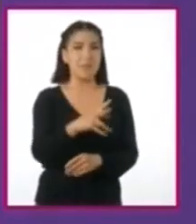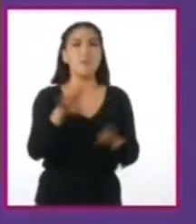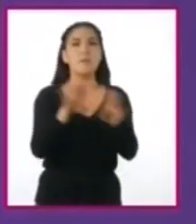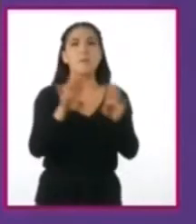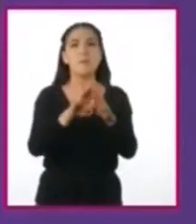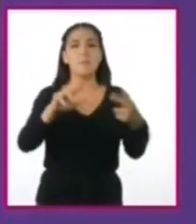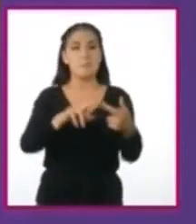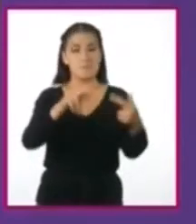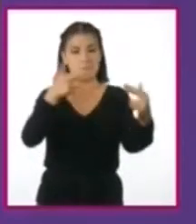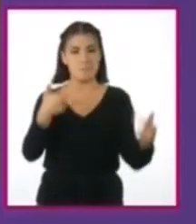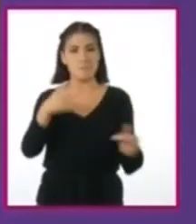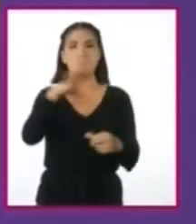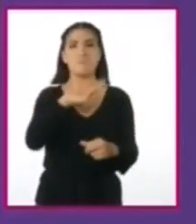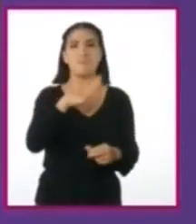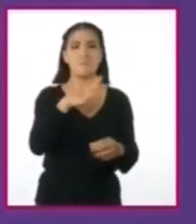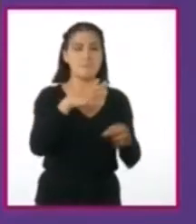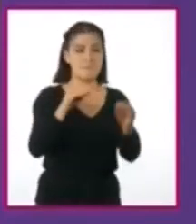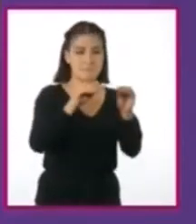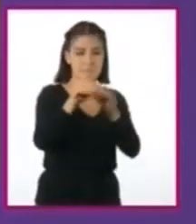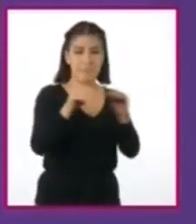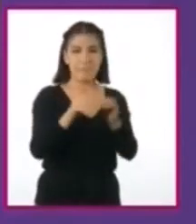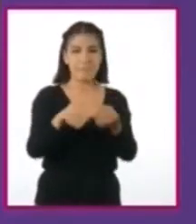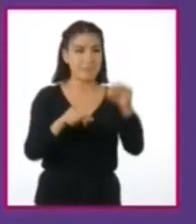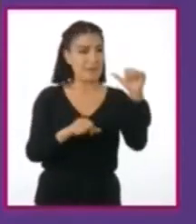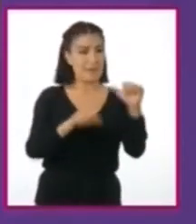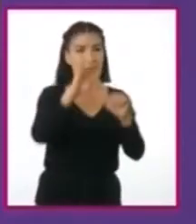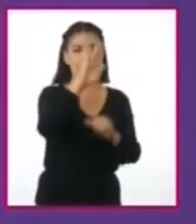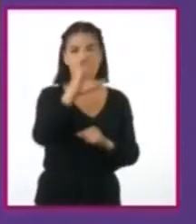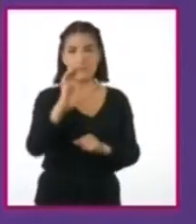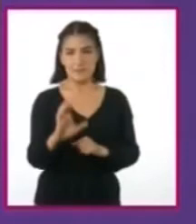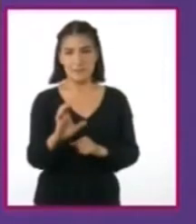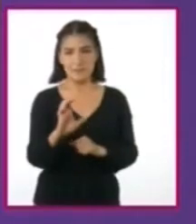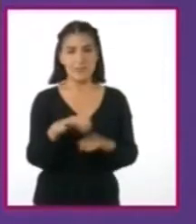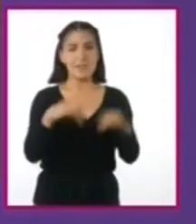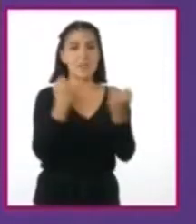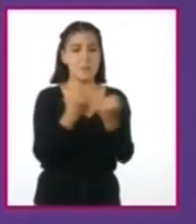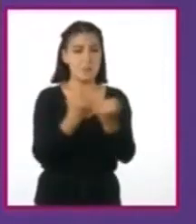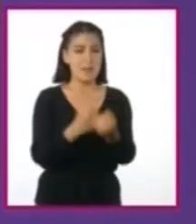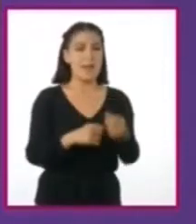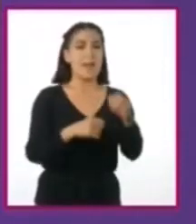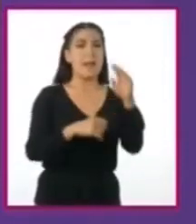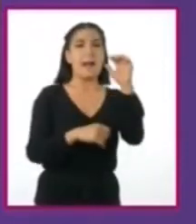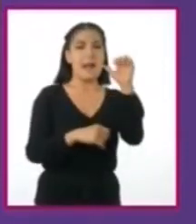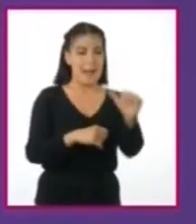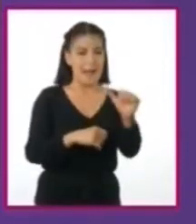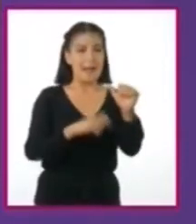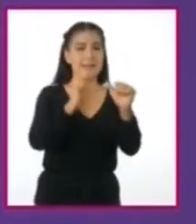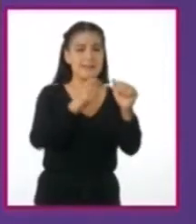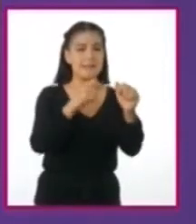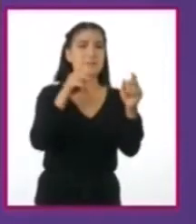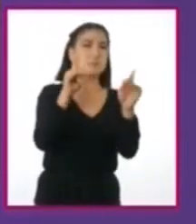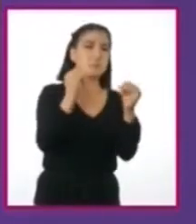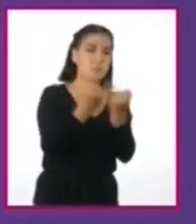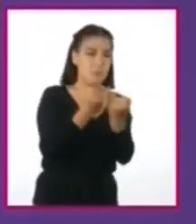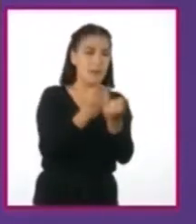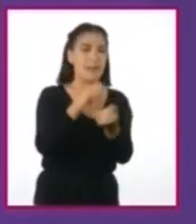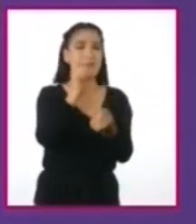relacionamos cada lado del triángulo ABC y el triángulo A'B'C', tal